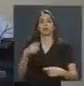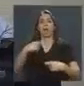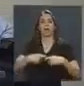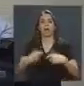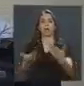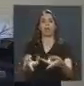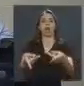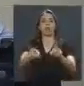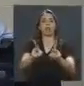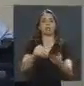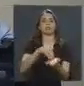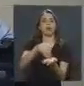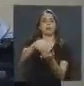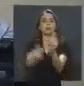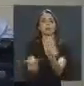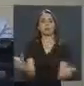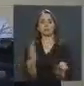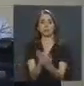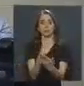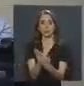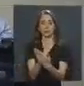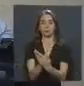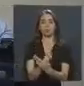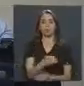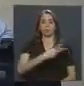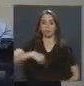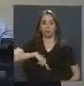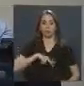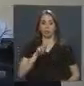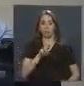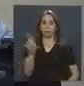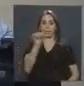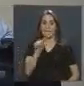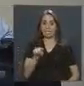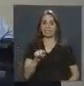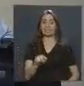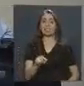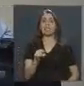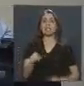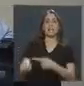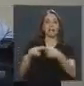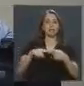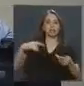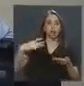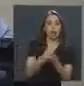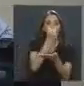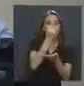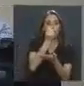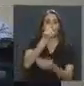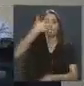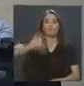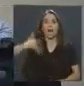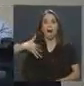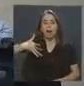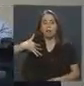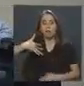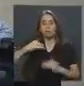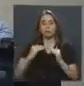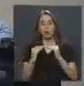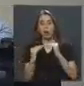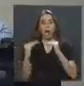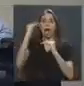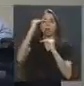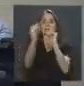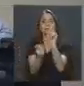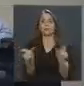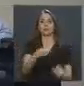derecho a cientos de miles de estudiantes. Para los socialistas, cada conquista social es un avance valioso y sustantivo para la gente